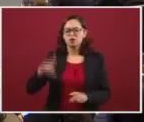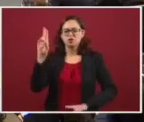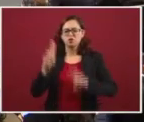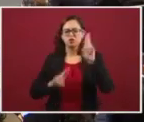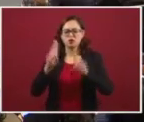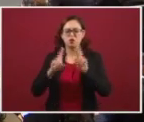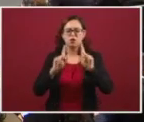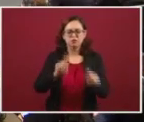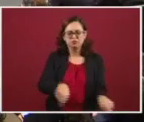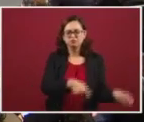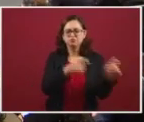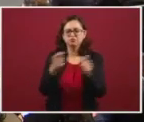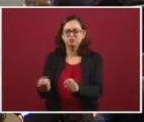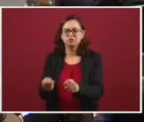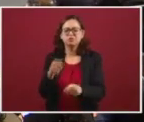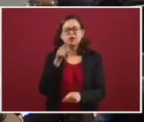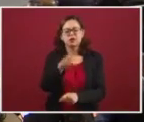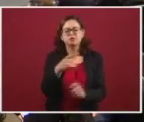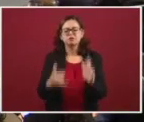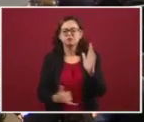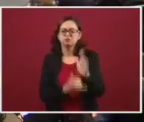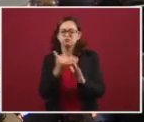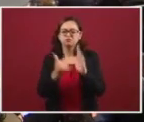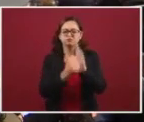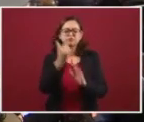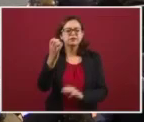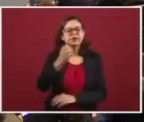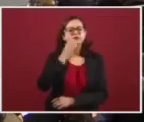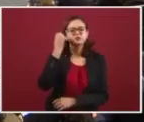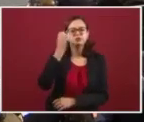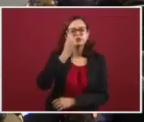para la construcción de una escuela.